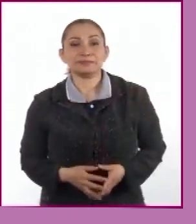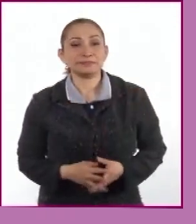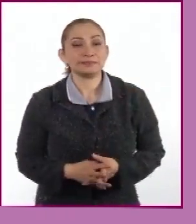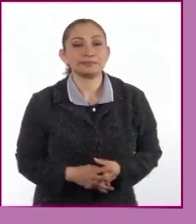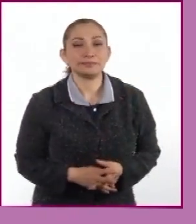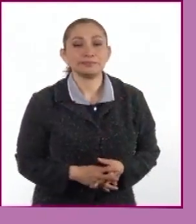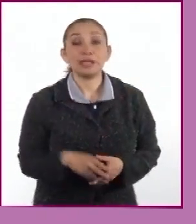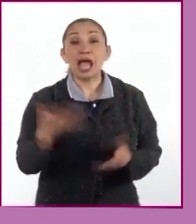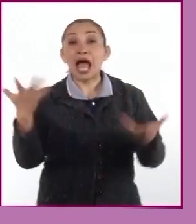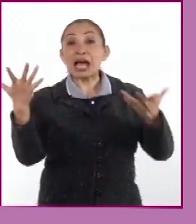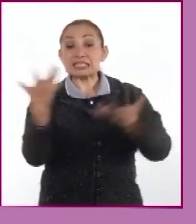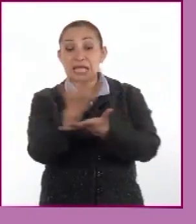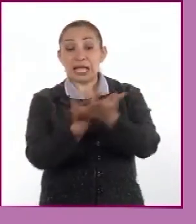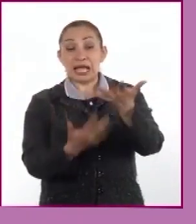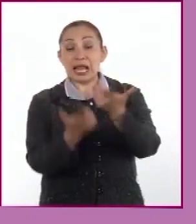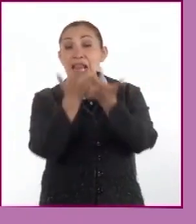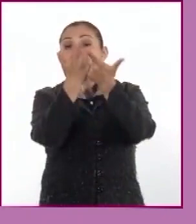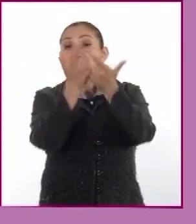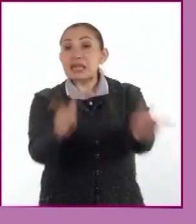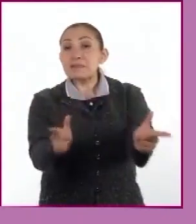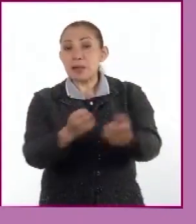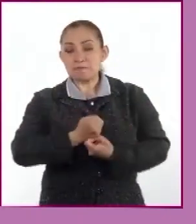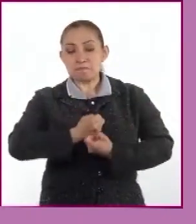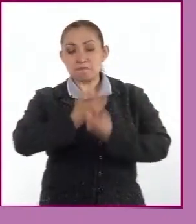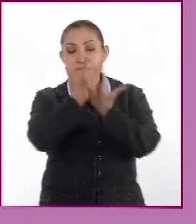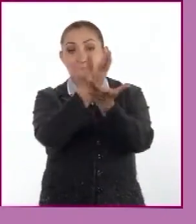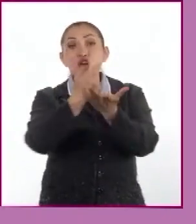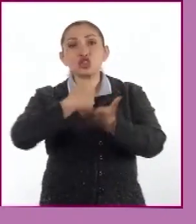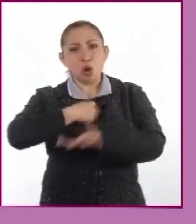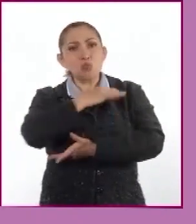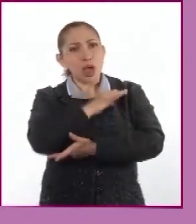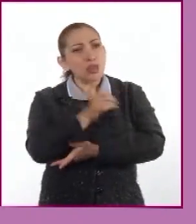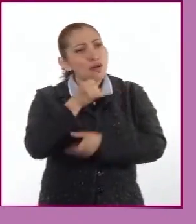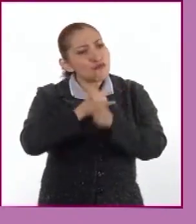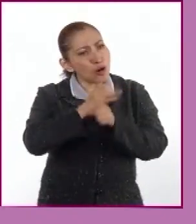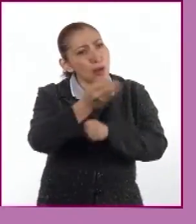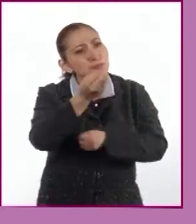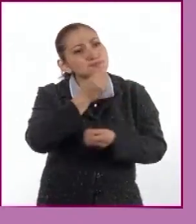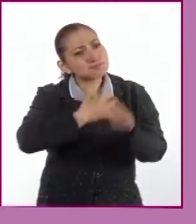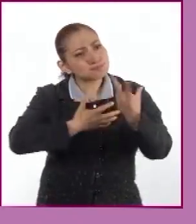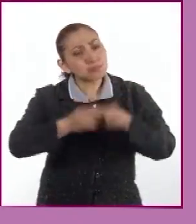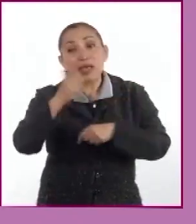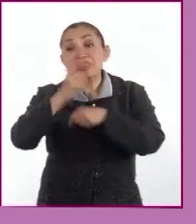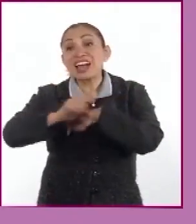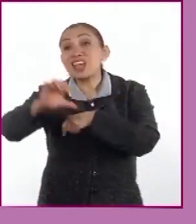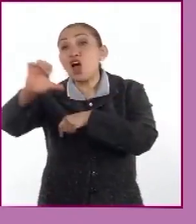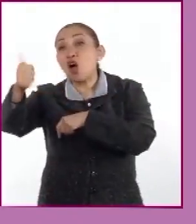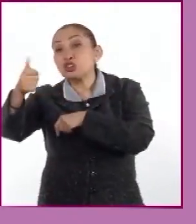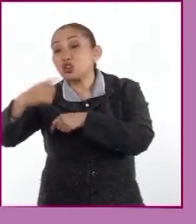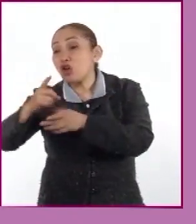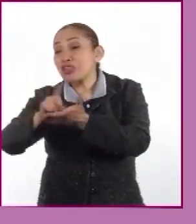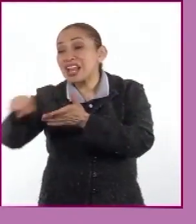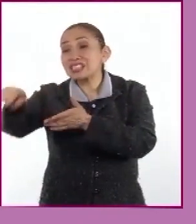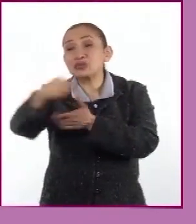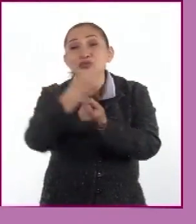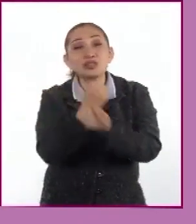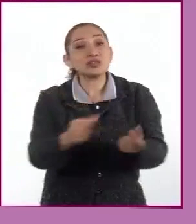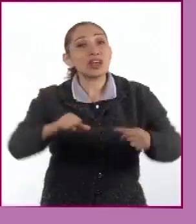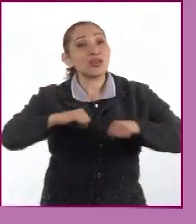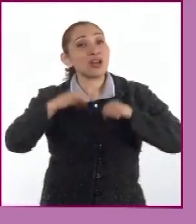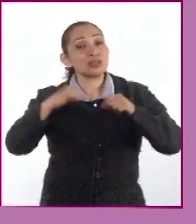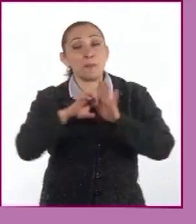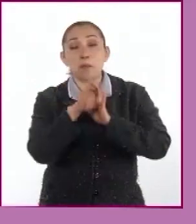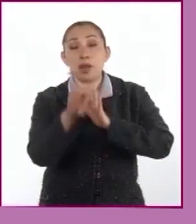El ejercicio del derecho a la libertad de expresión y de acceso a la información puede llegar a afectar otros derechos de niñas, niños y adolescentes,